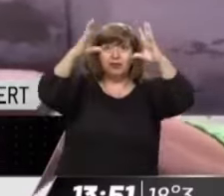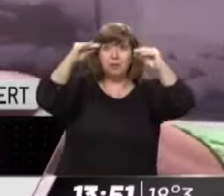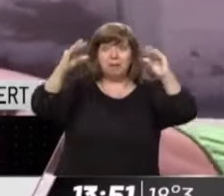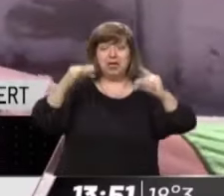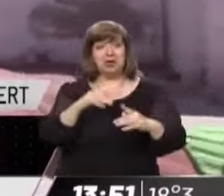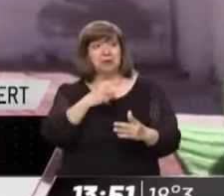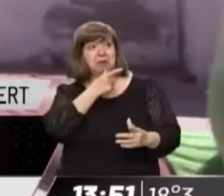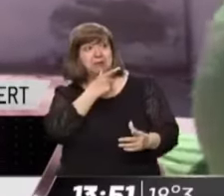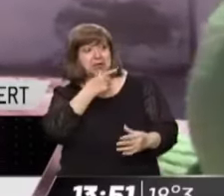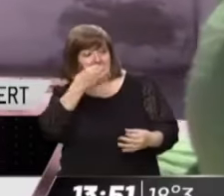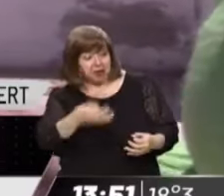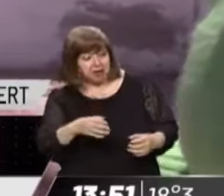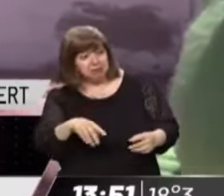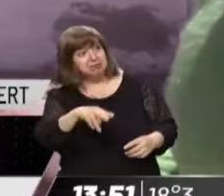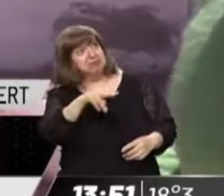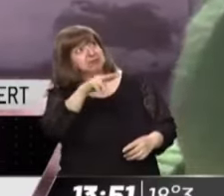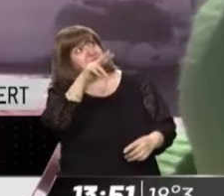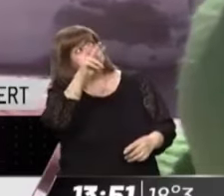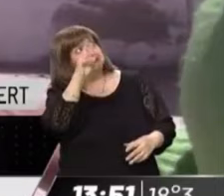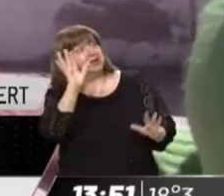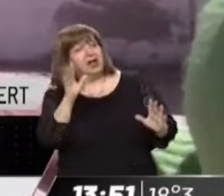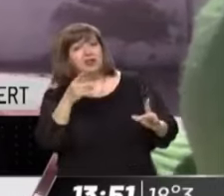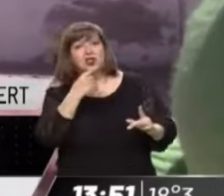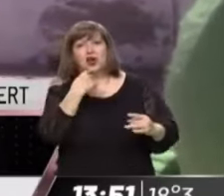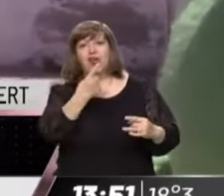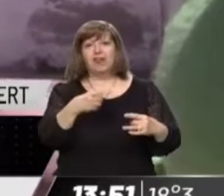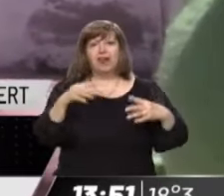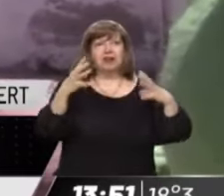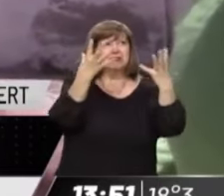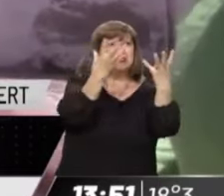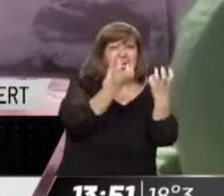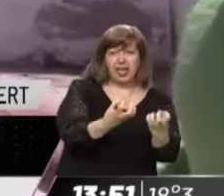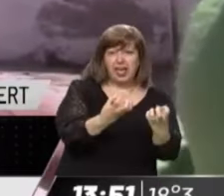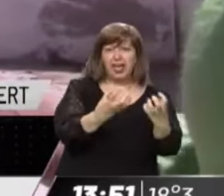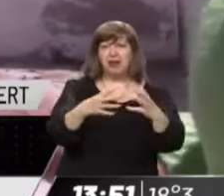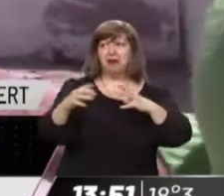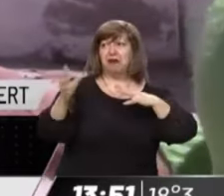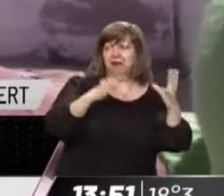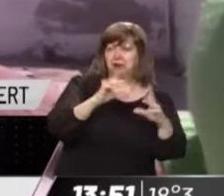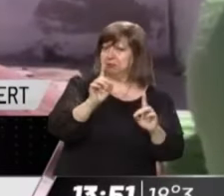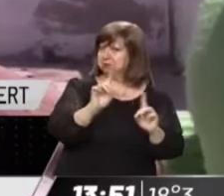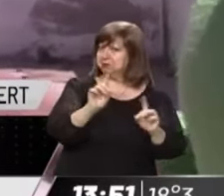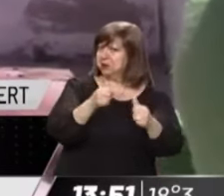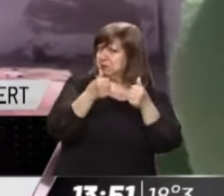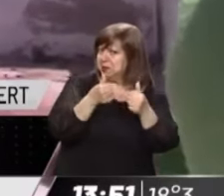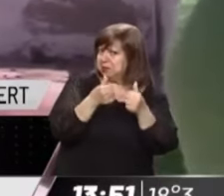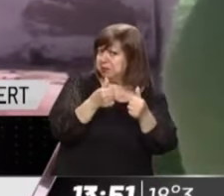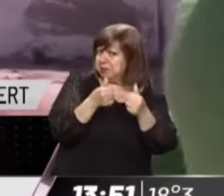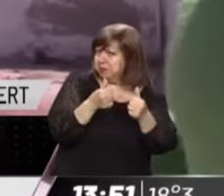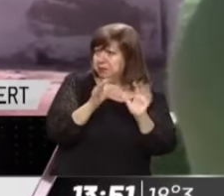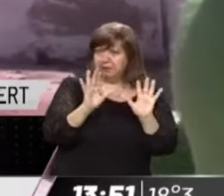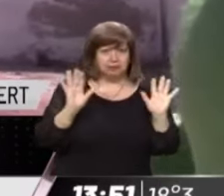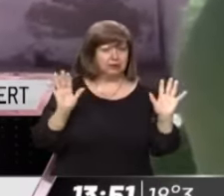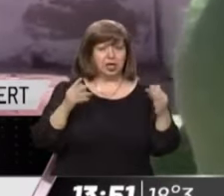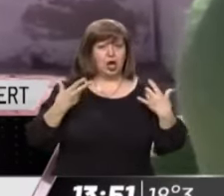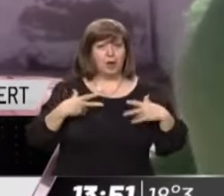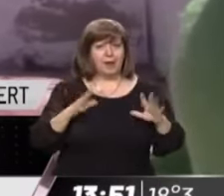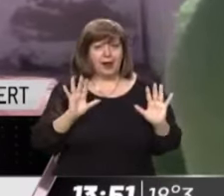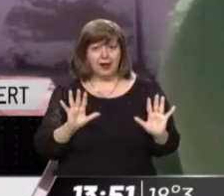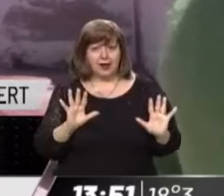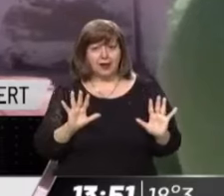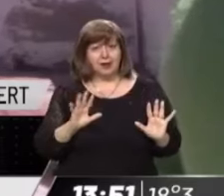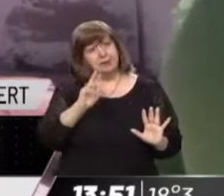tener problemas no es un árbol que uno ya lo veía viendo seco o demás decir bueno teníamos que pedir que se cortara no el árbol